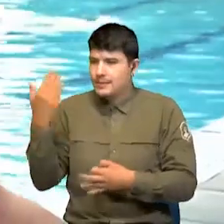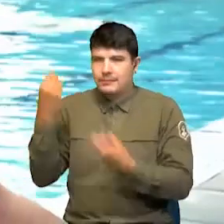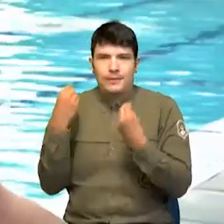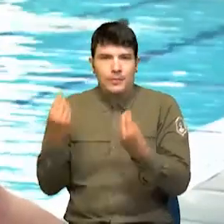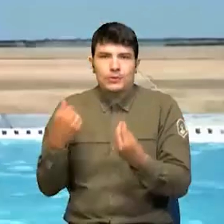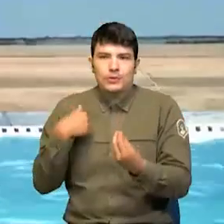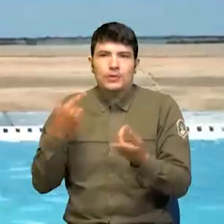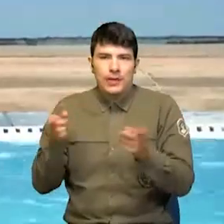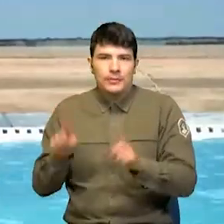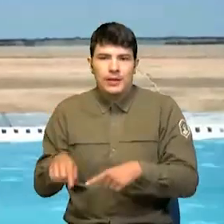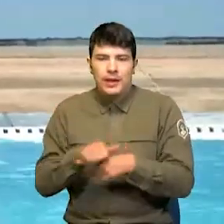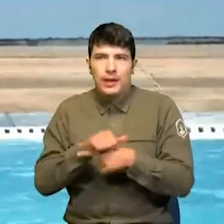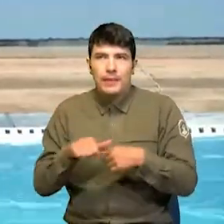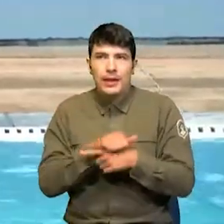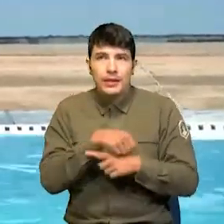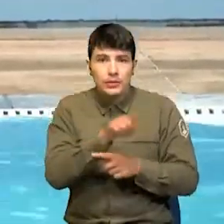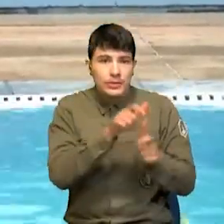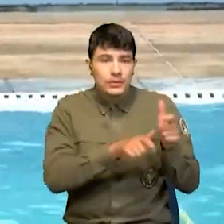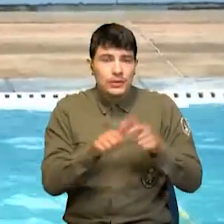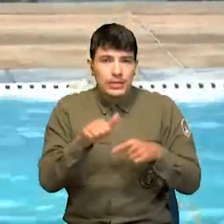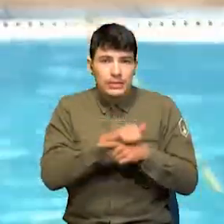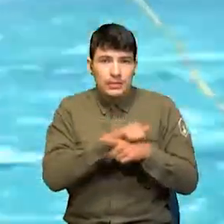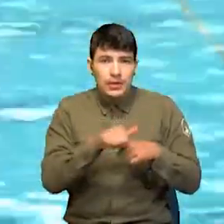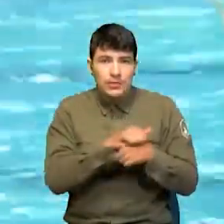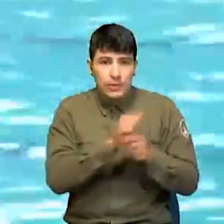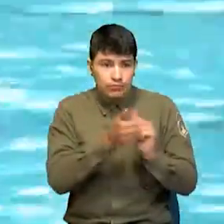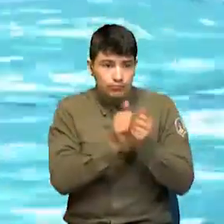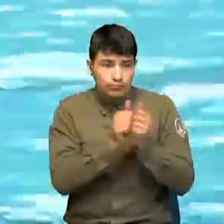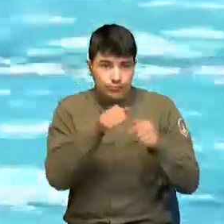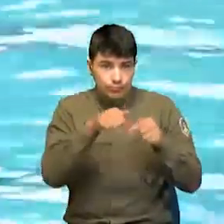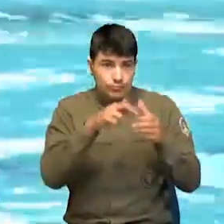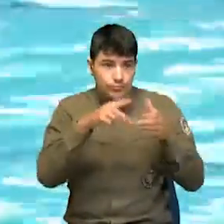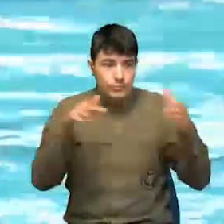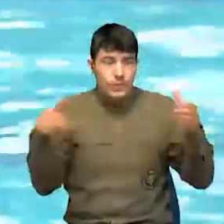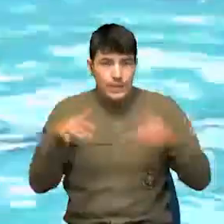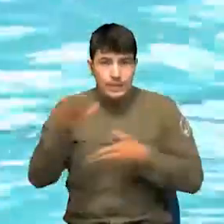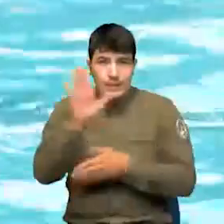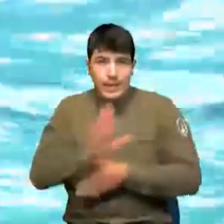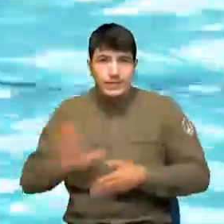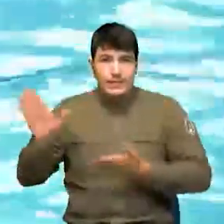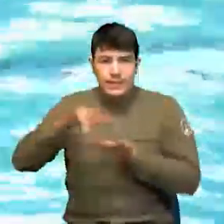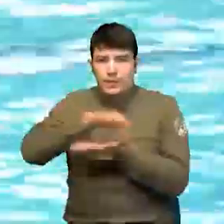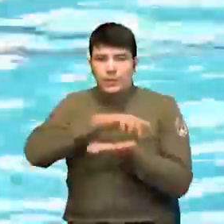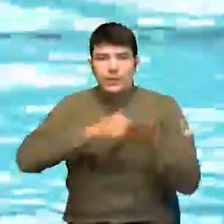los entrenamientos. Los deportistas de actividades subacuáticas en el departamento continúan el